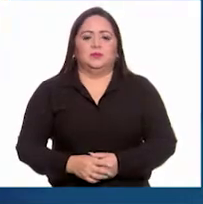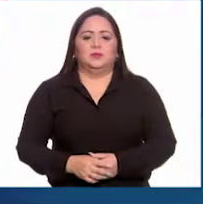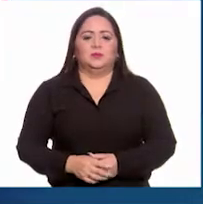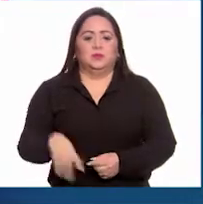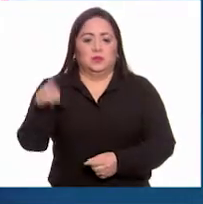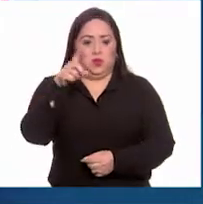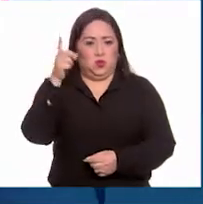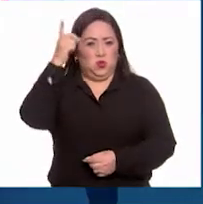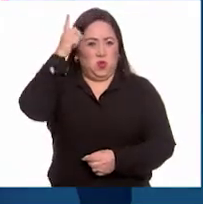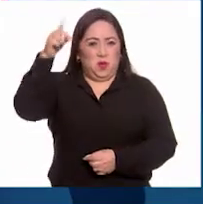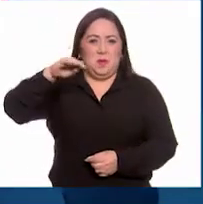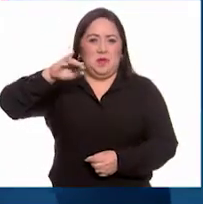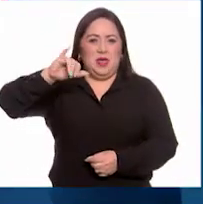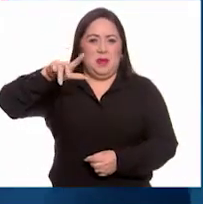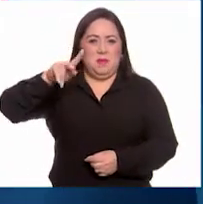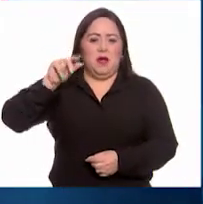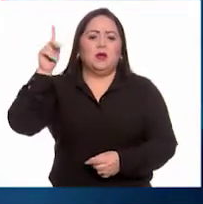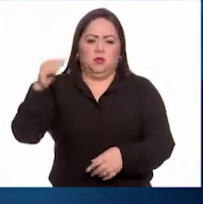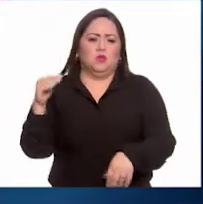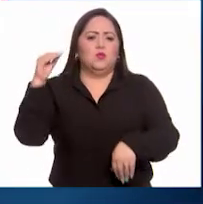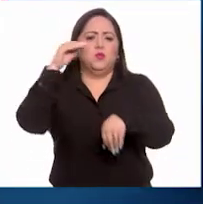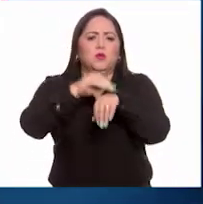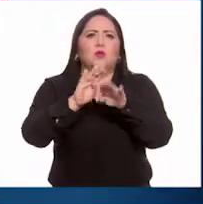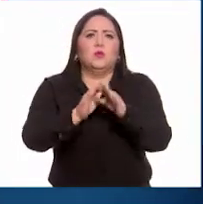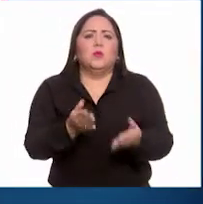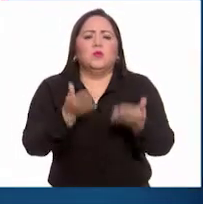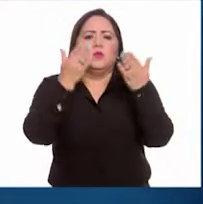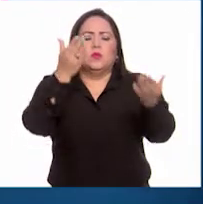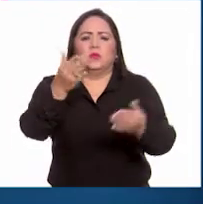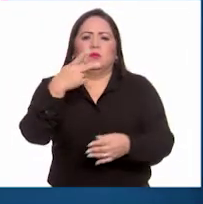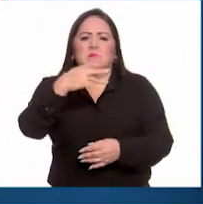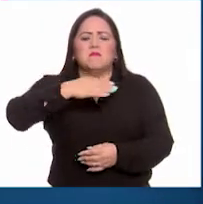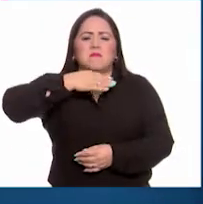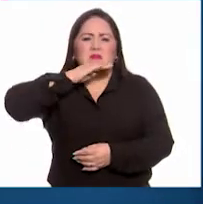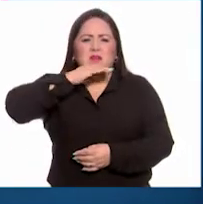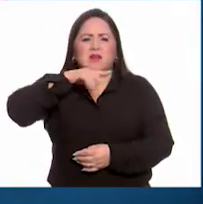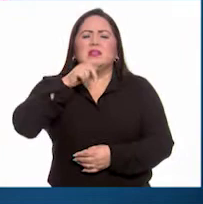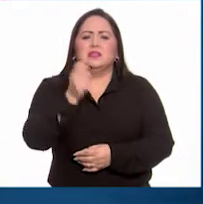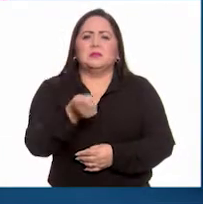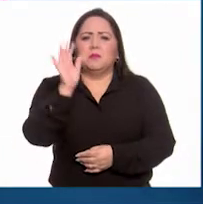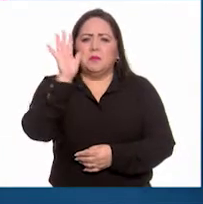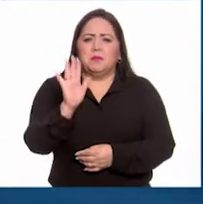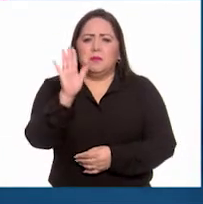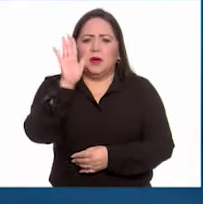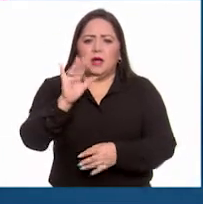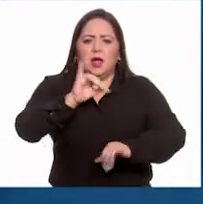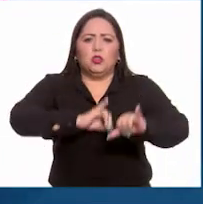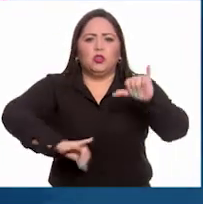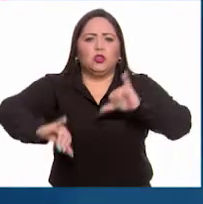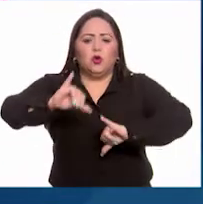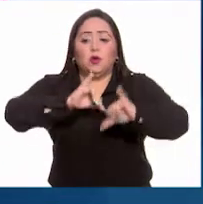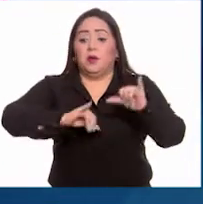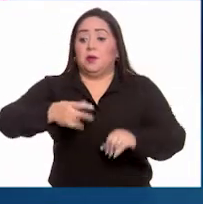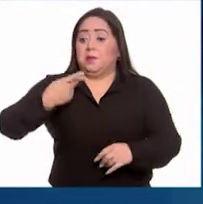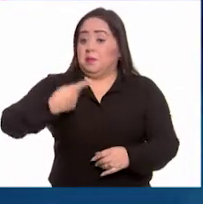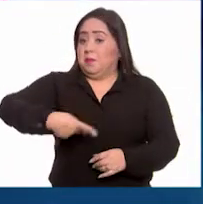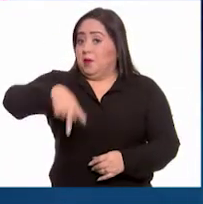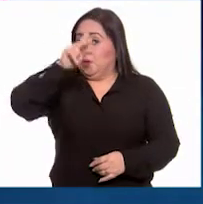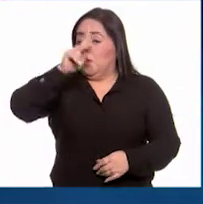Los dueños de la milpa ponen la bebida sagrada de maíz llamada sacap, que es parecida a un atole, pero la